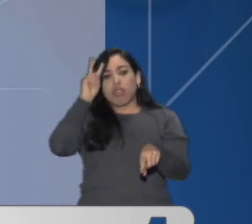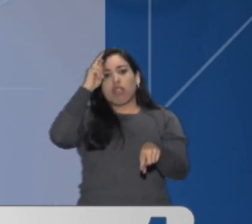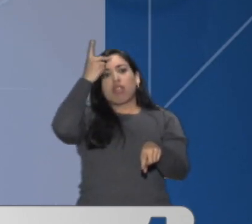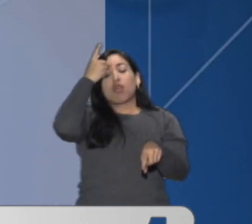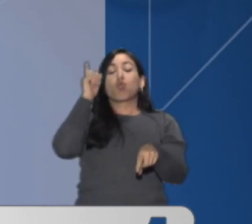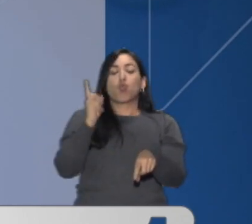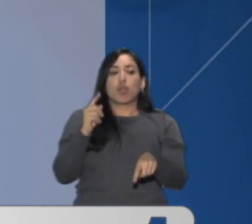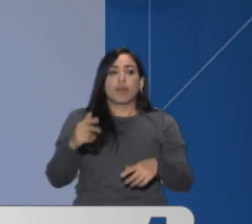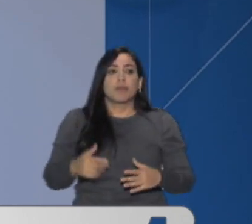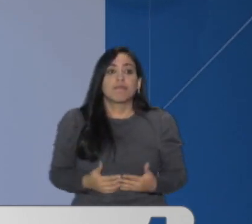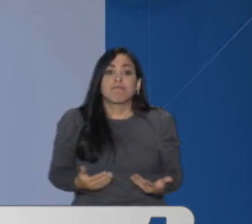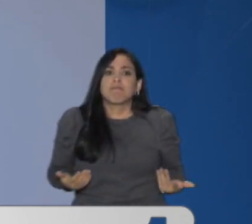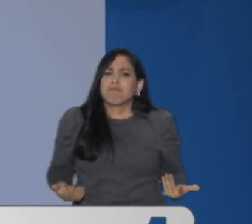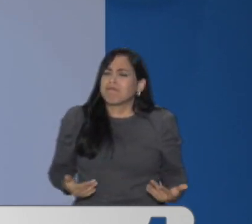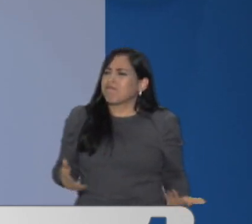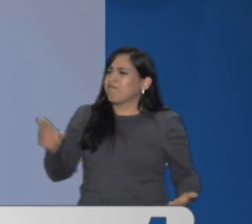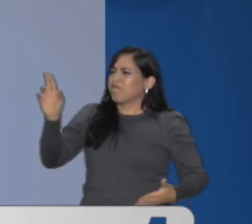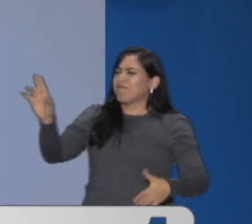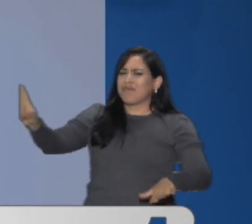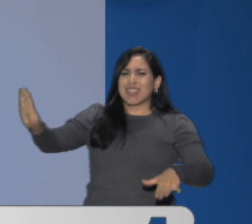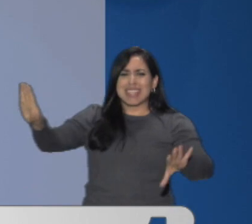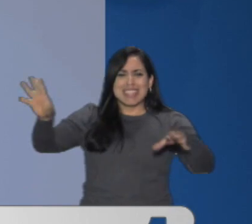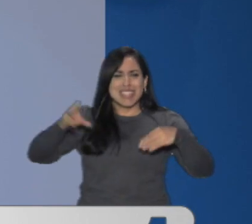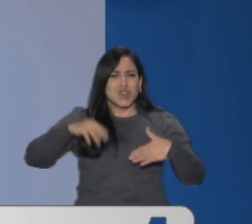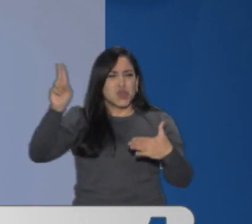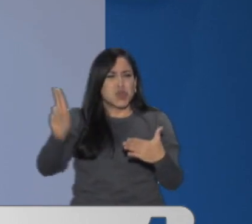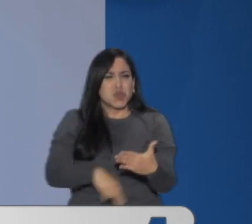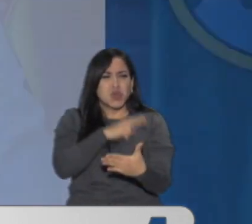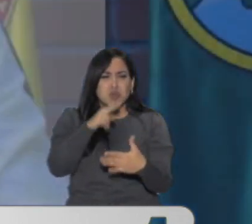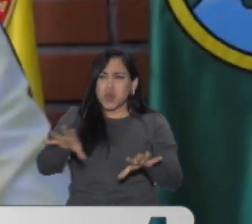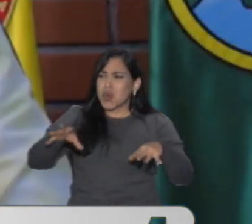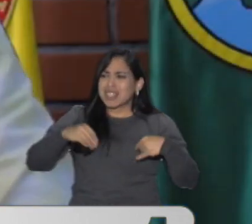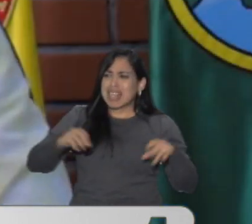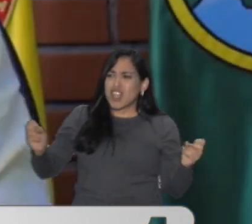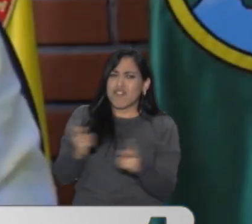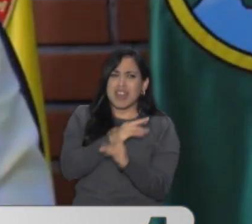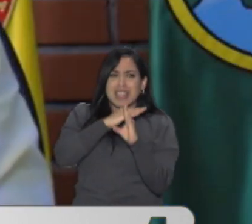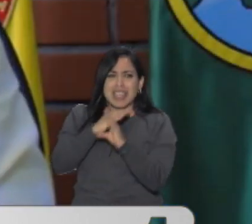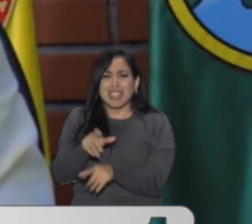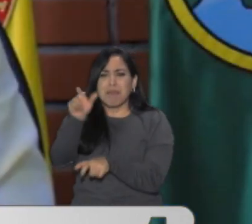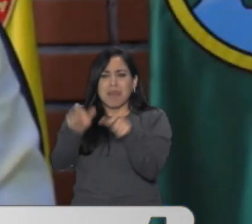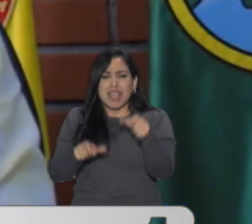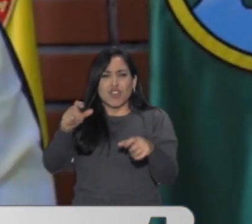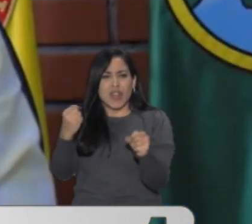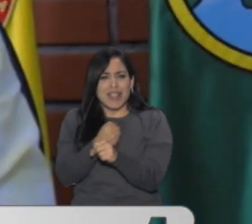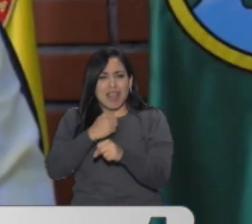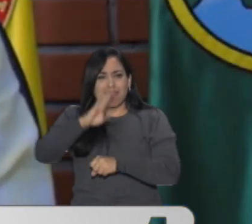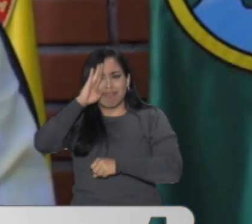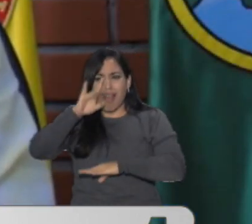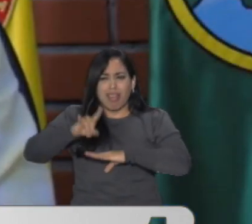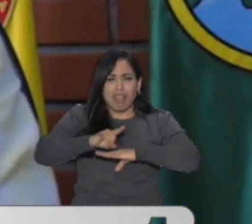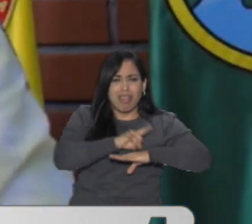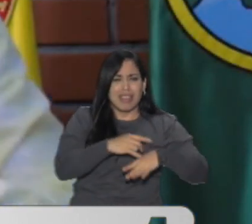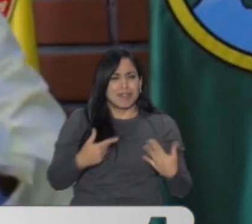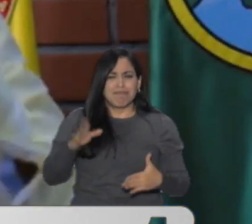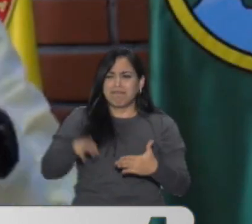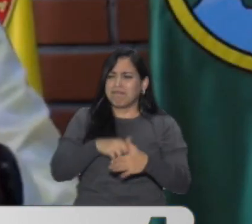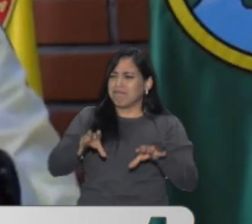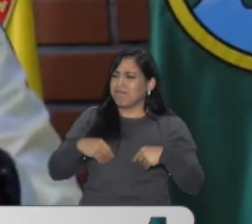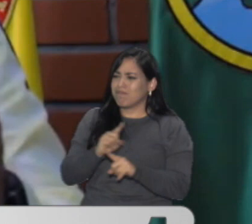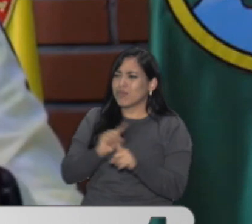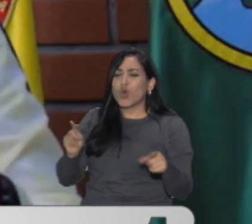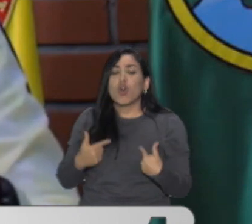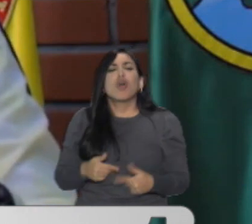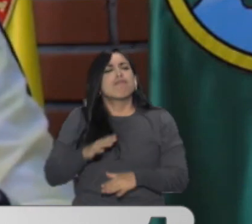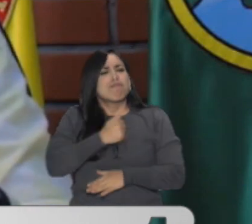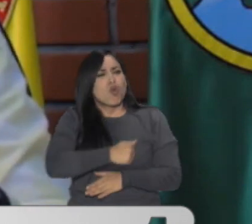la escaramuza. Rechazo todo acto de violencia contra nuestros agentes de tránsito. Y les pido a